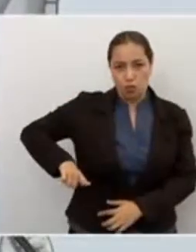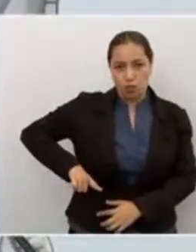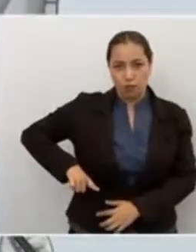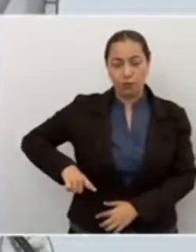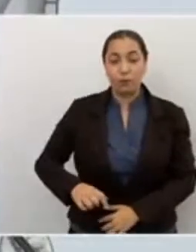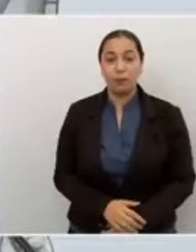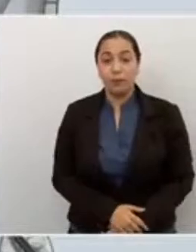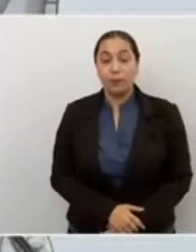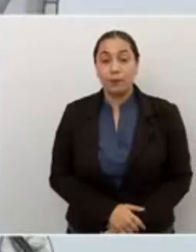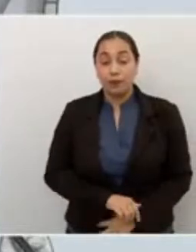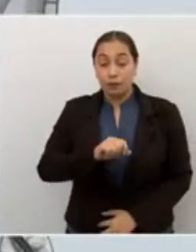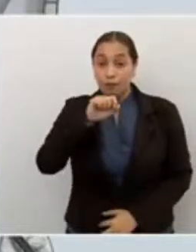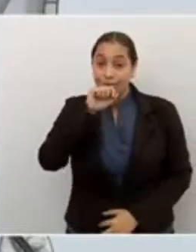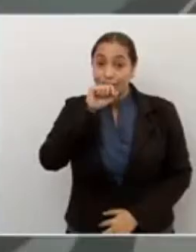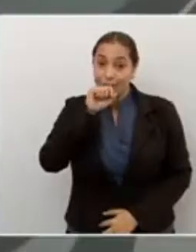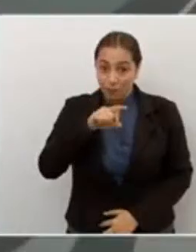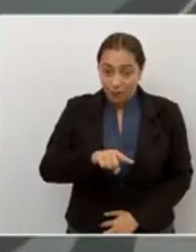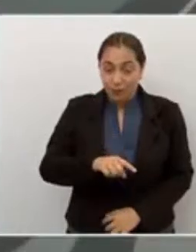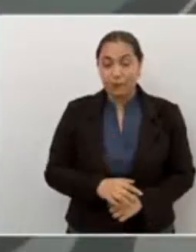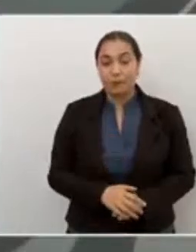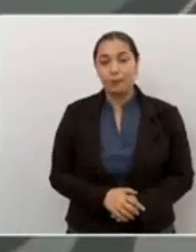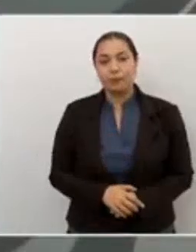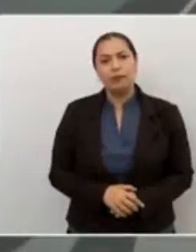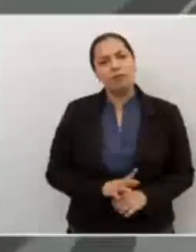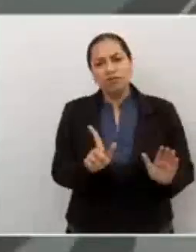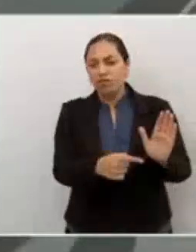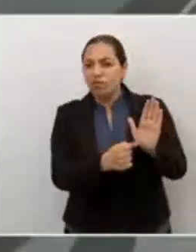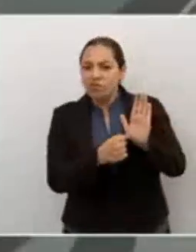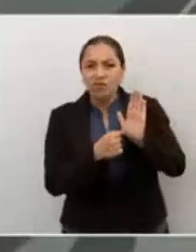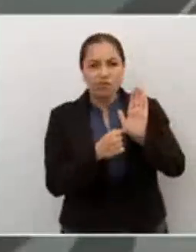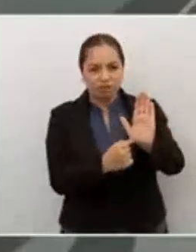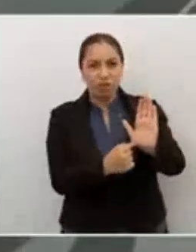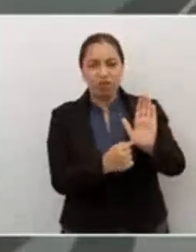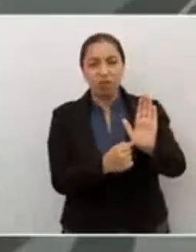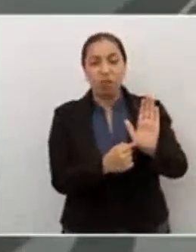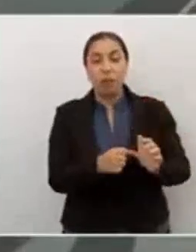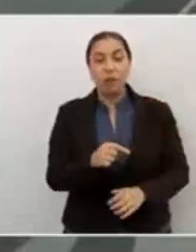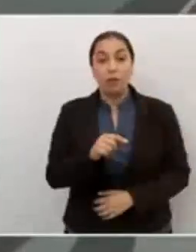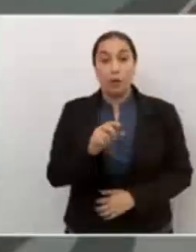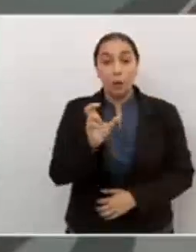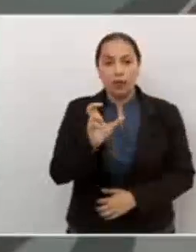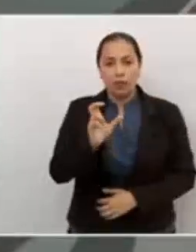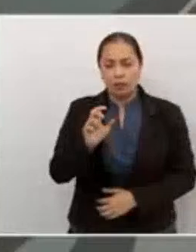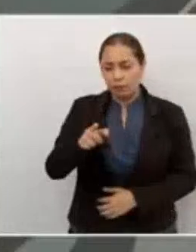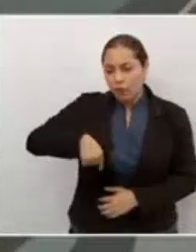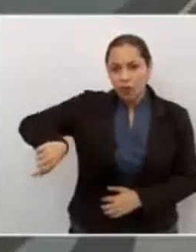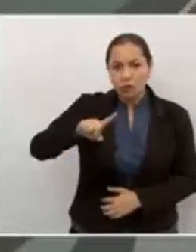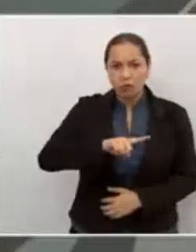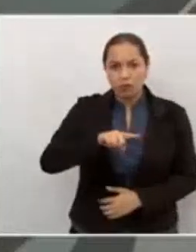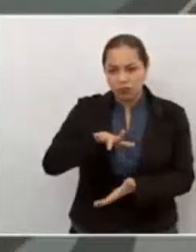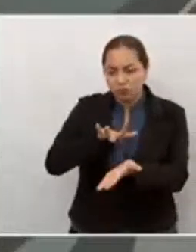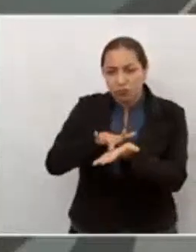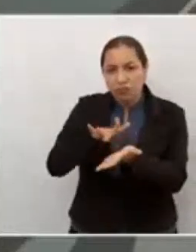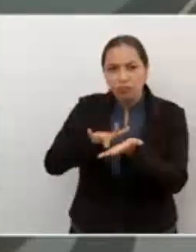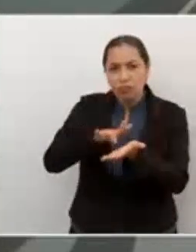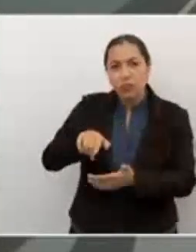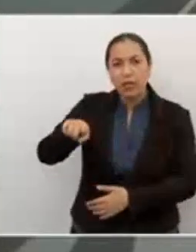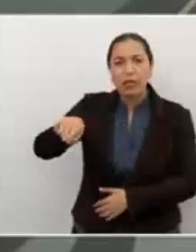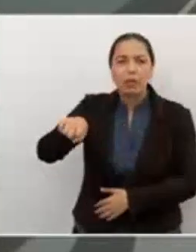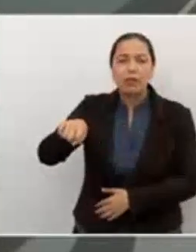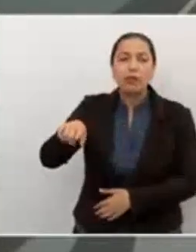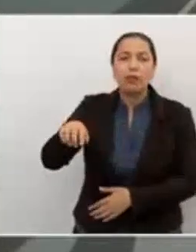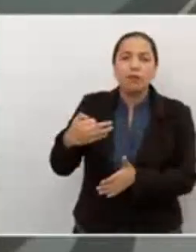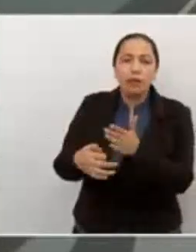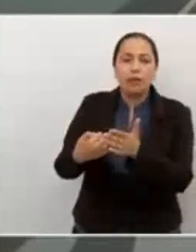Y además se ha demostrado que cuando se apoya al que menos tiene, le va bien a todo